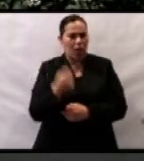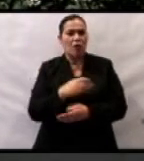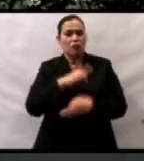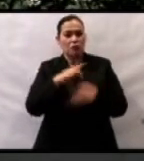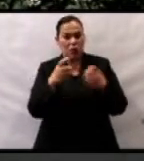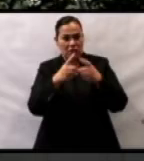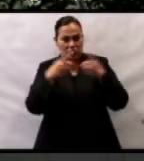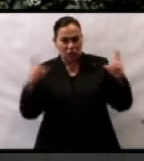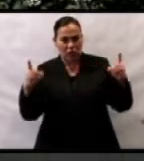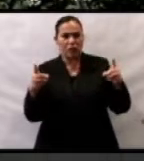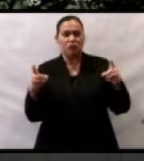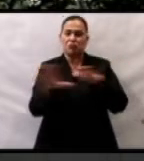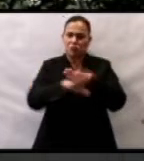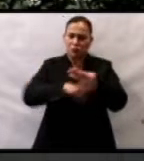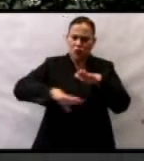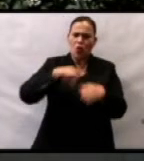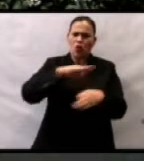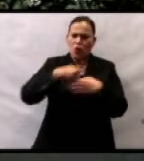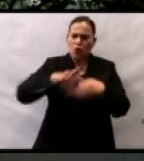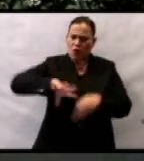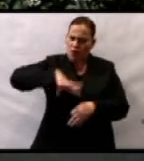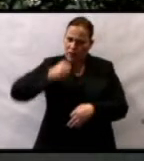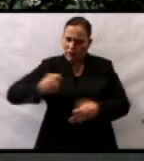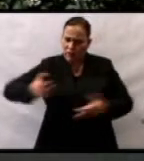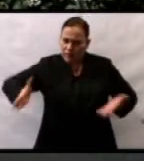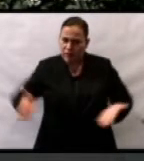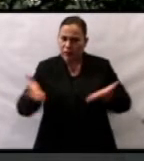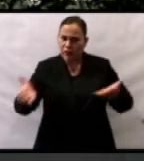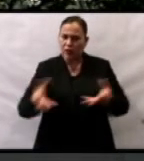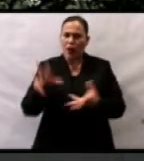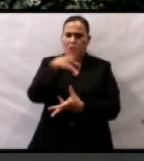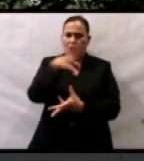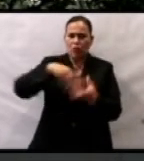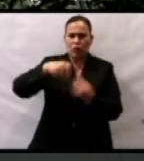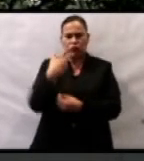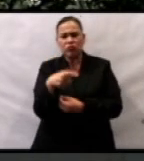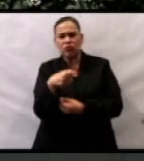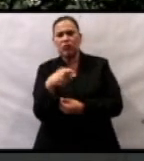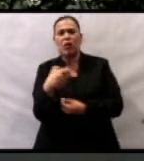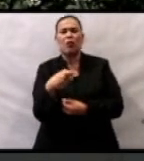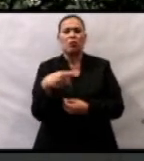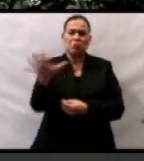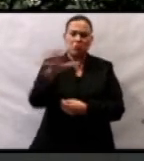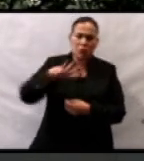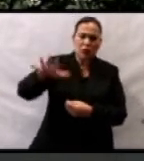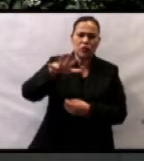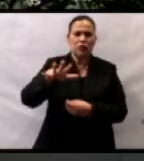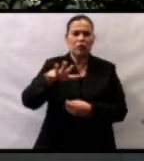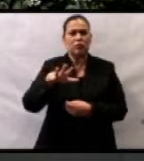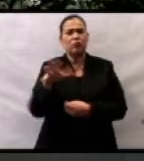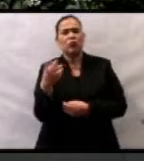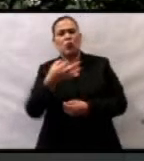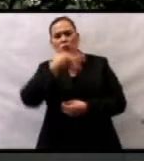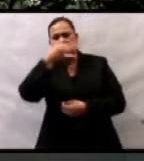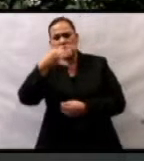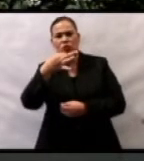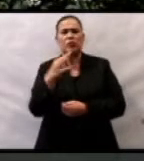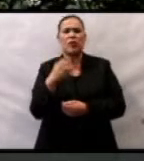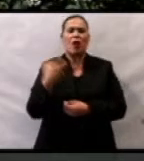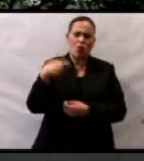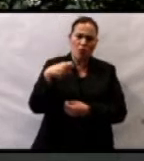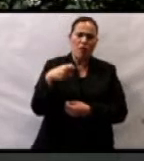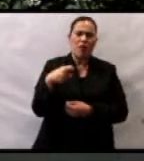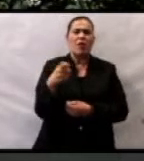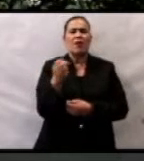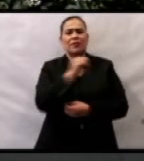desarrollo sustentable, el fortalecimiento de las finanzas públicas, la promoción de la economía, la salud, la educación,